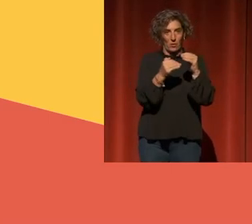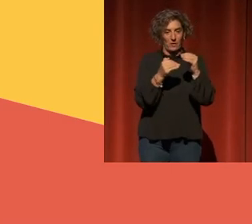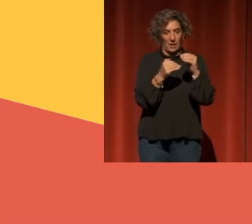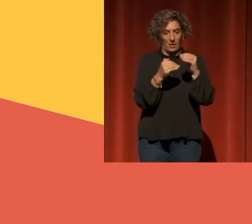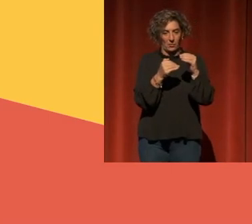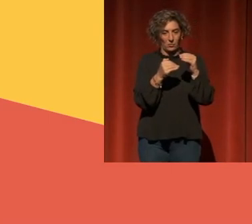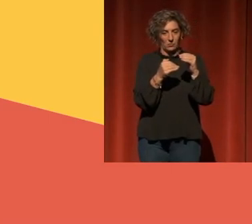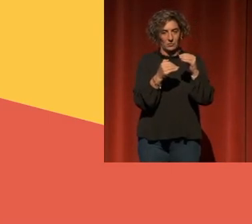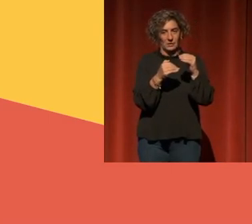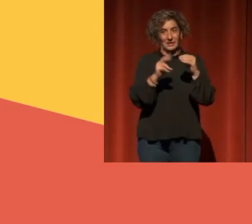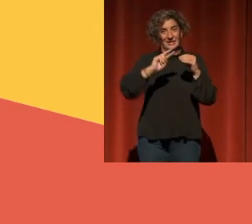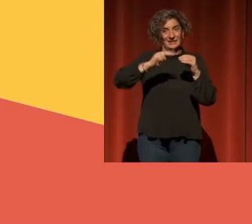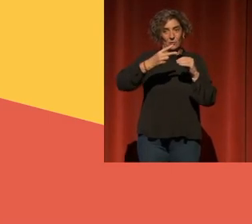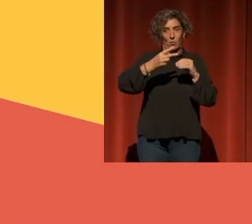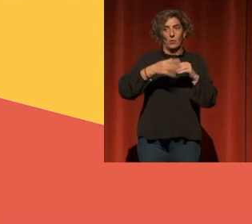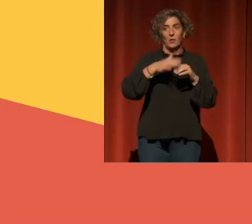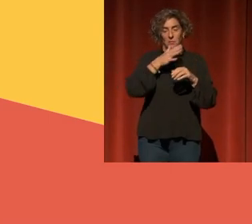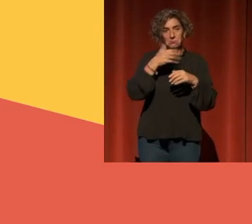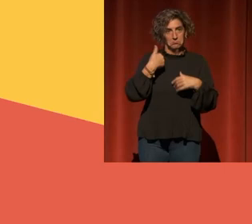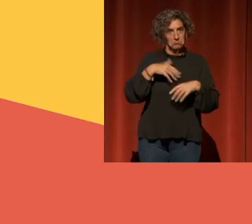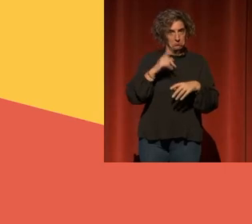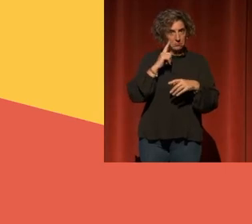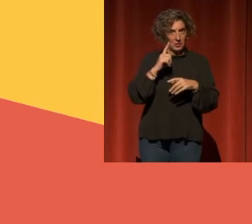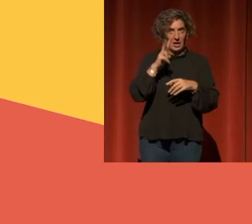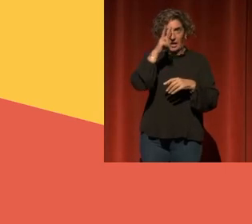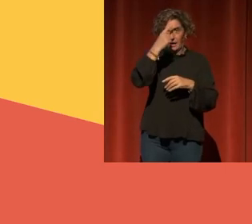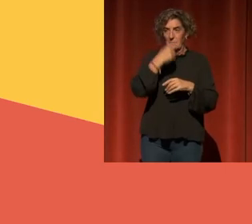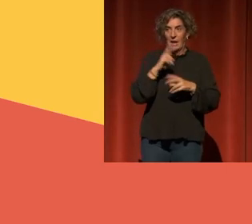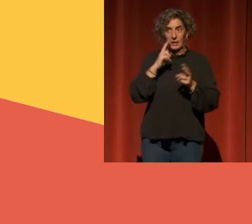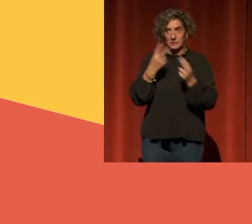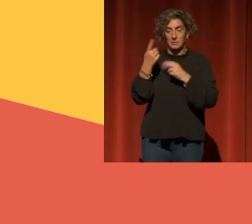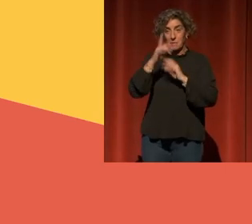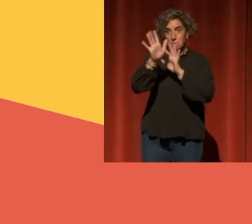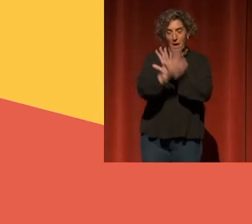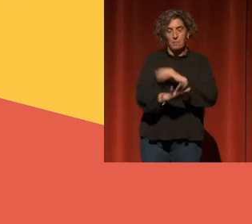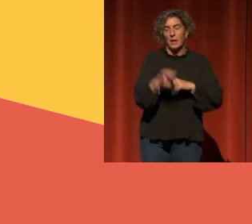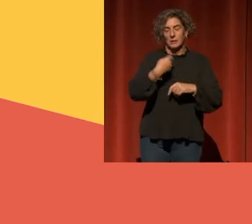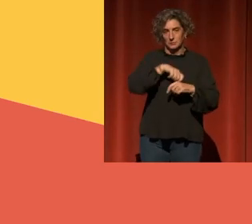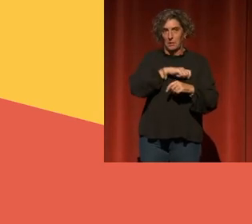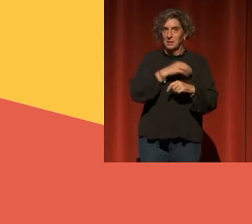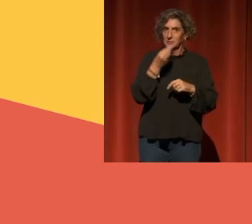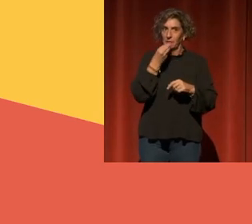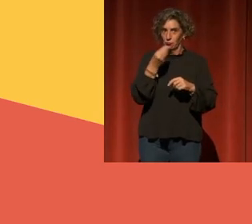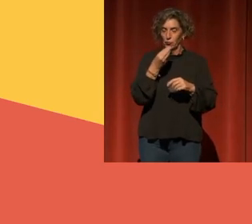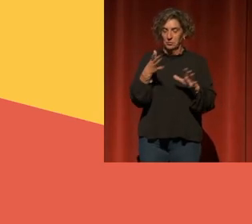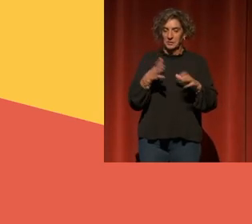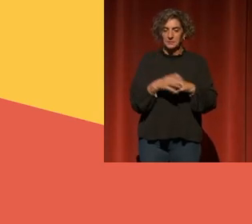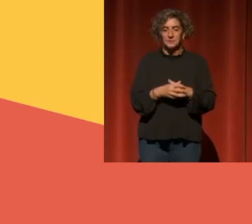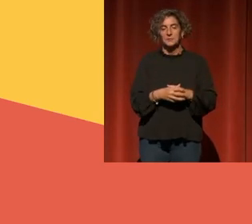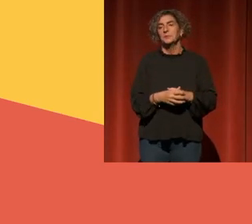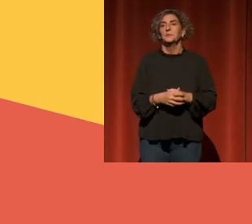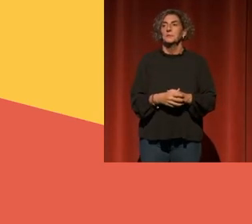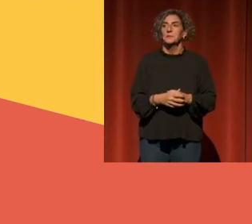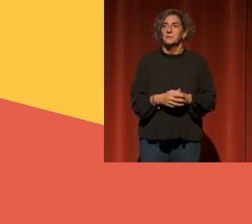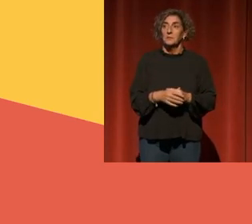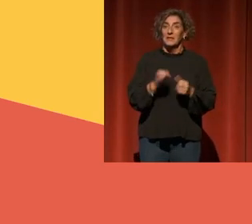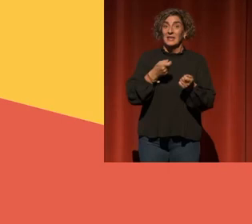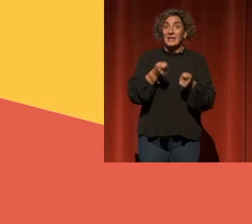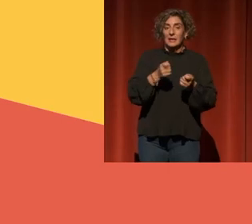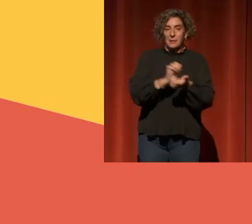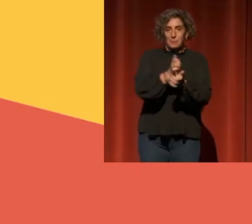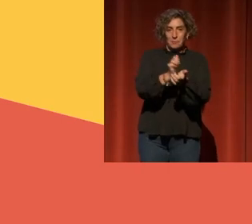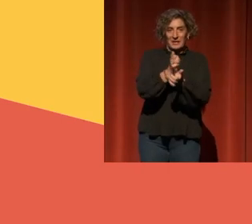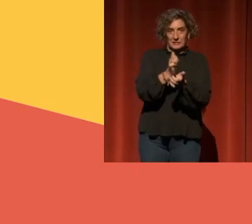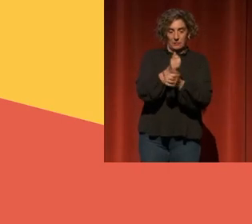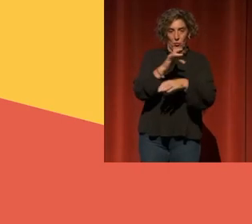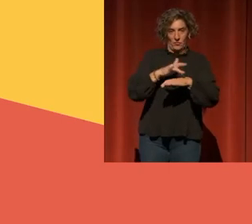que sale bastante bien parada en la imagen en ese mapa eh del préstamo digital además representado